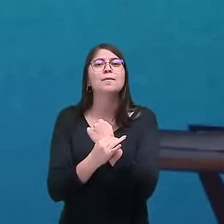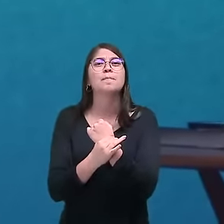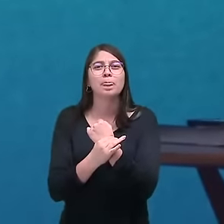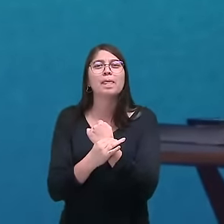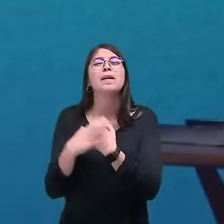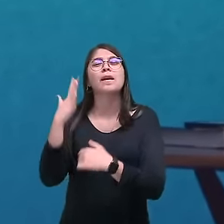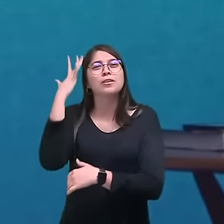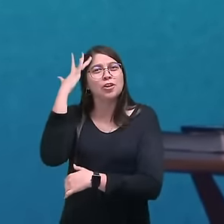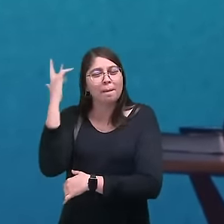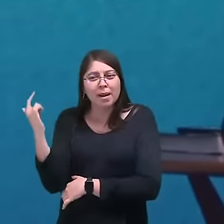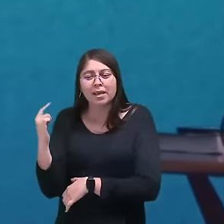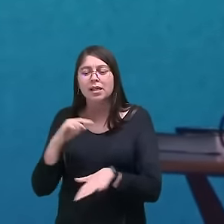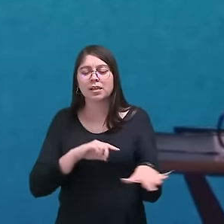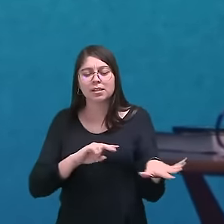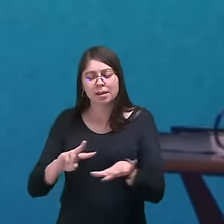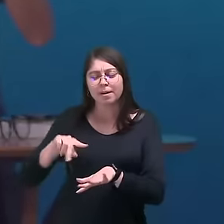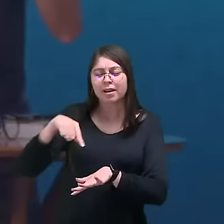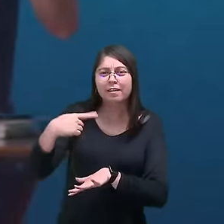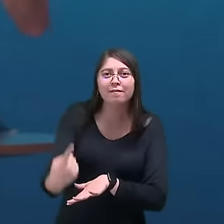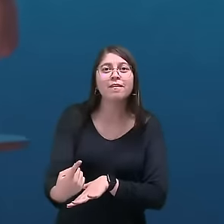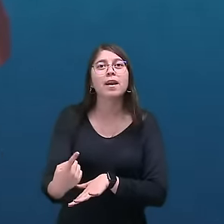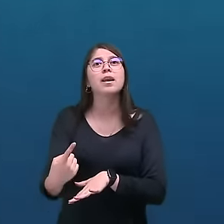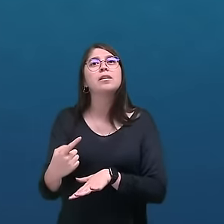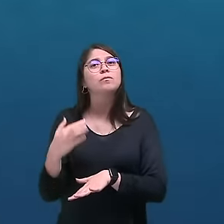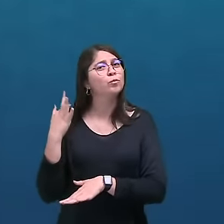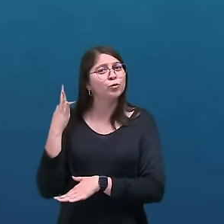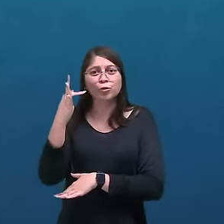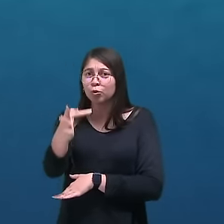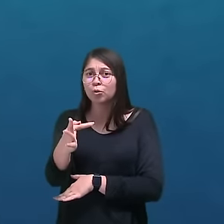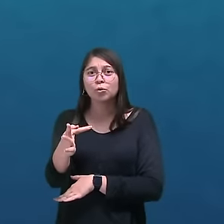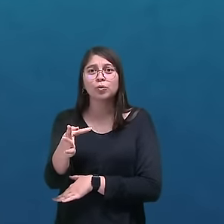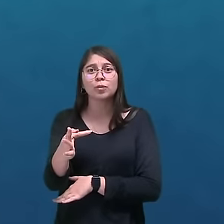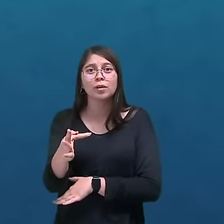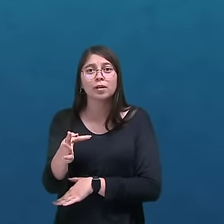de la próxima semana. El creyente común quiere un